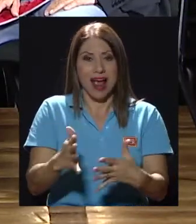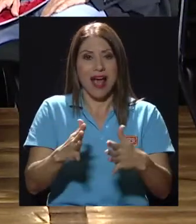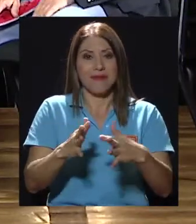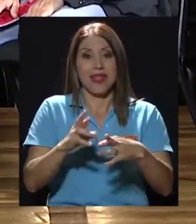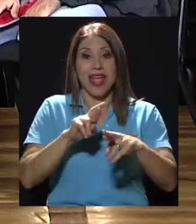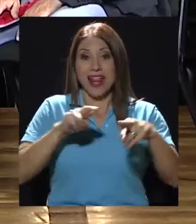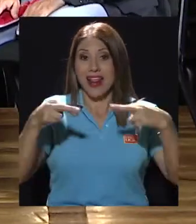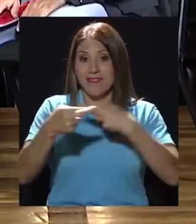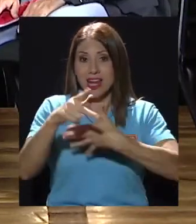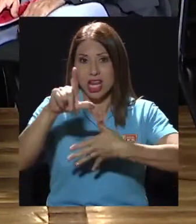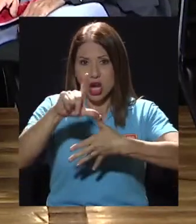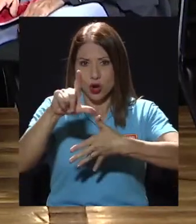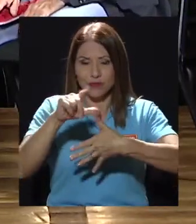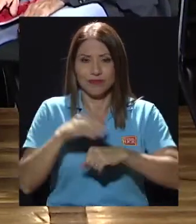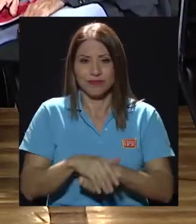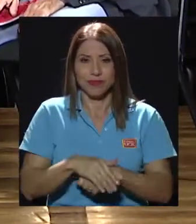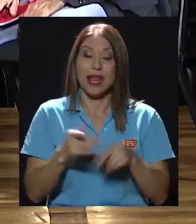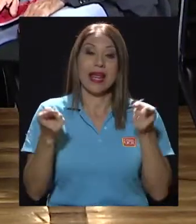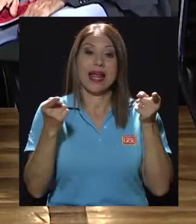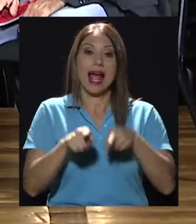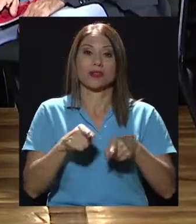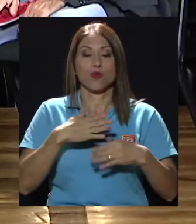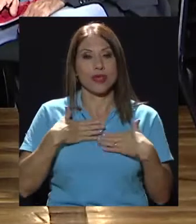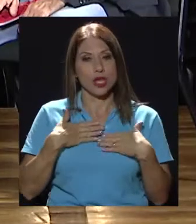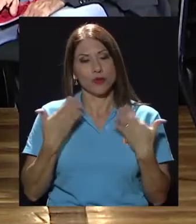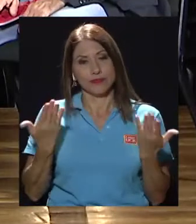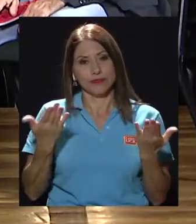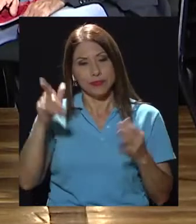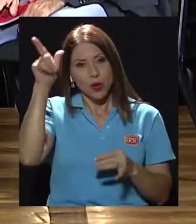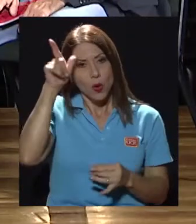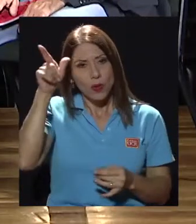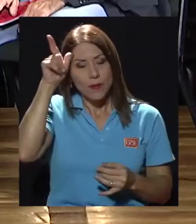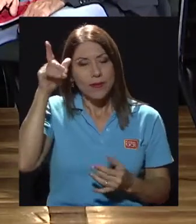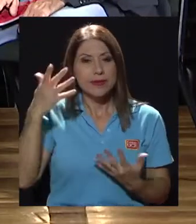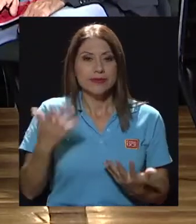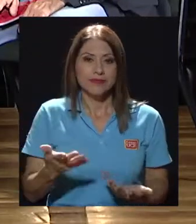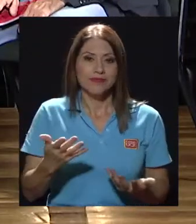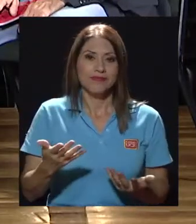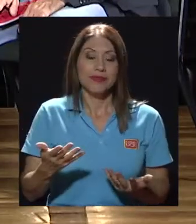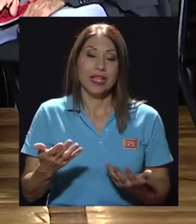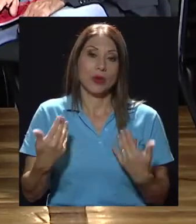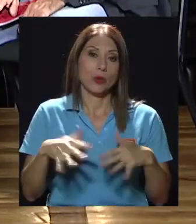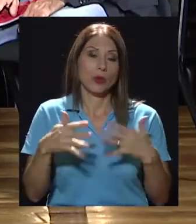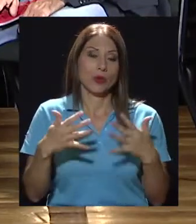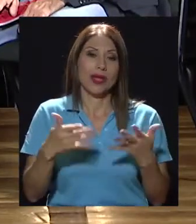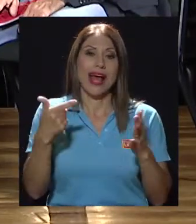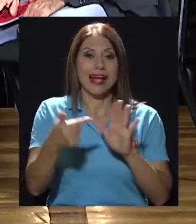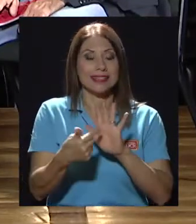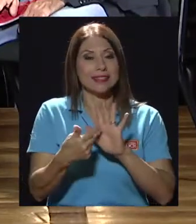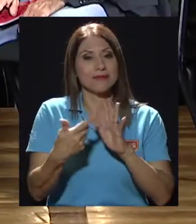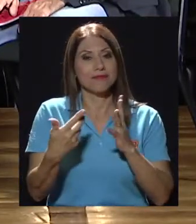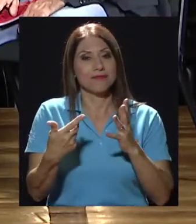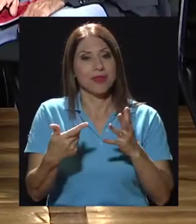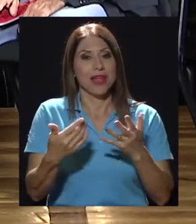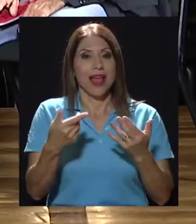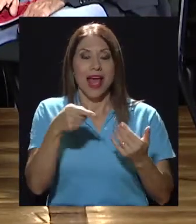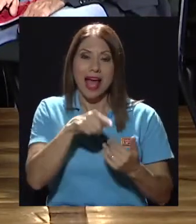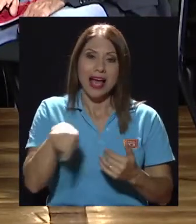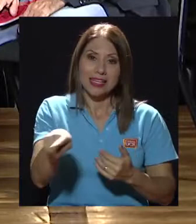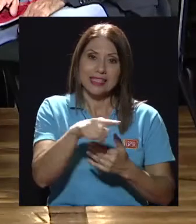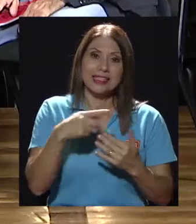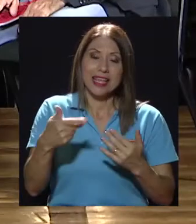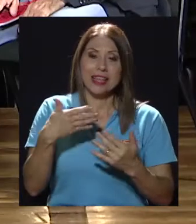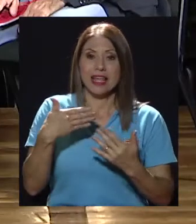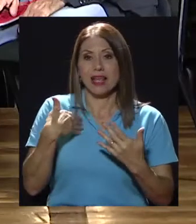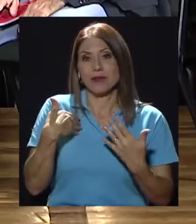¿verdad? En el caso mío, pues obviamente exponerse así, llevó a que mi música fuera